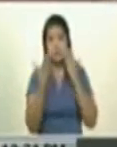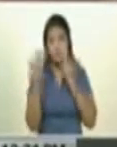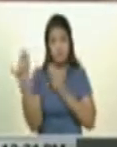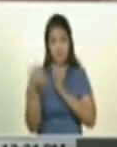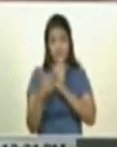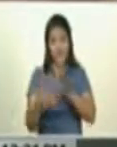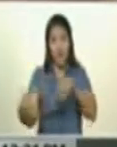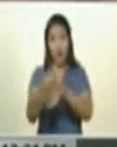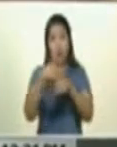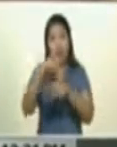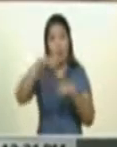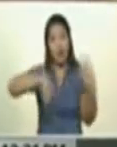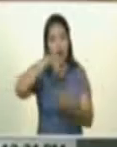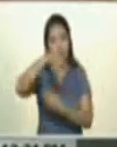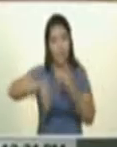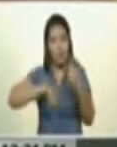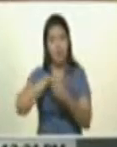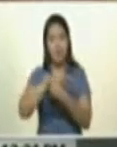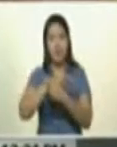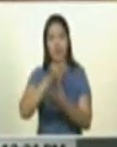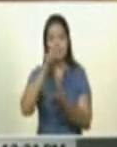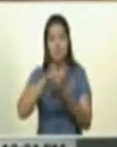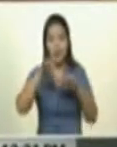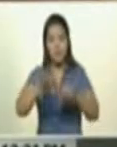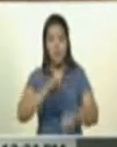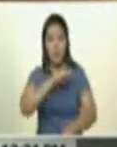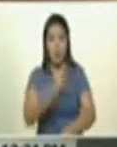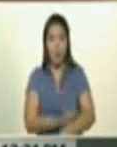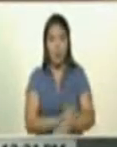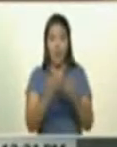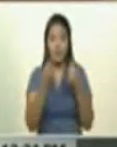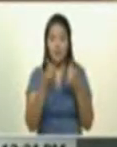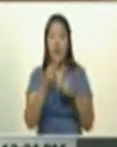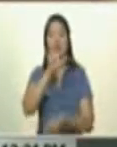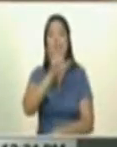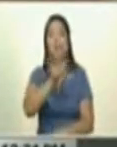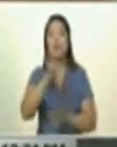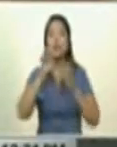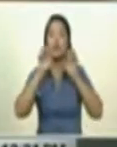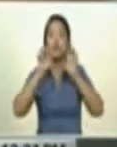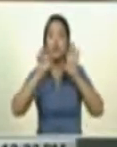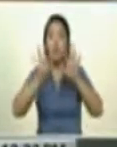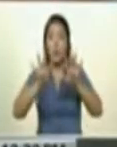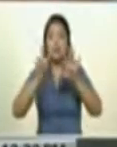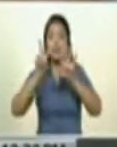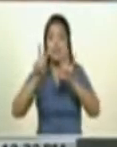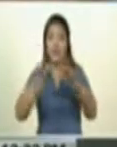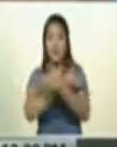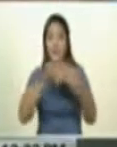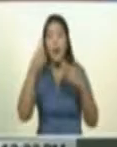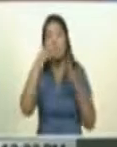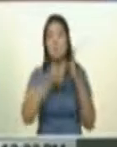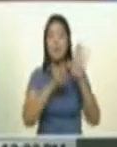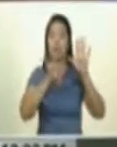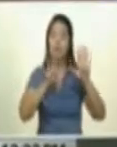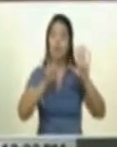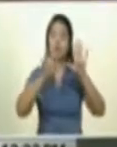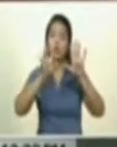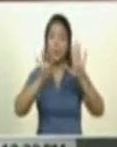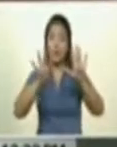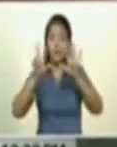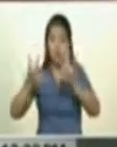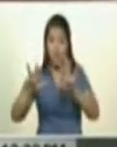realizó el gobierno revolucionario al llegar al poder. La inversión pasó de 597 millones en 1998 a